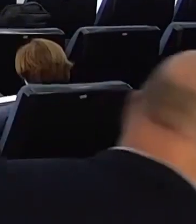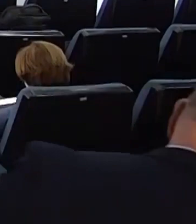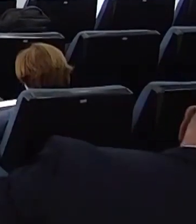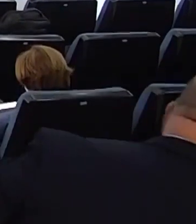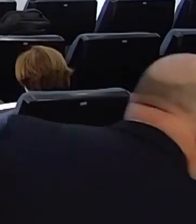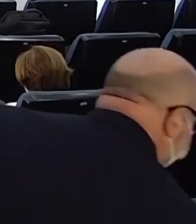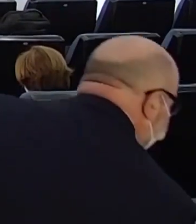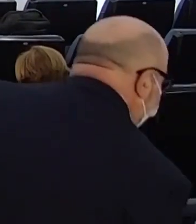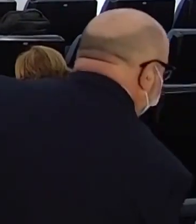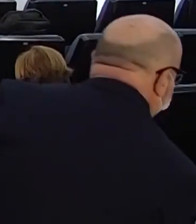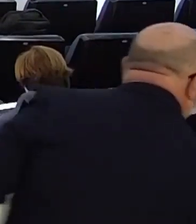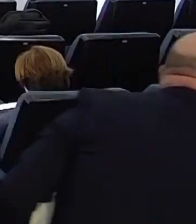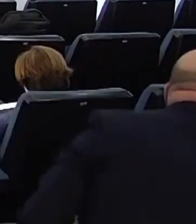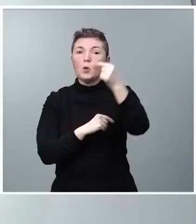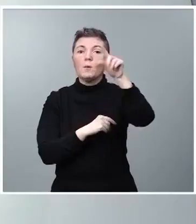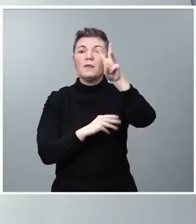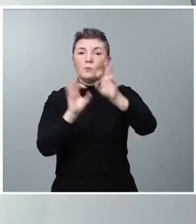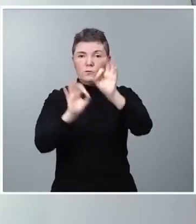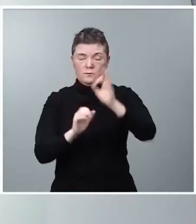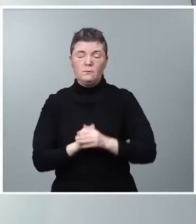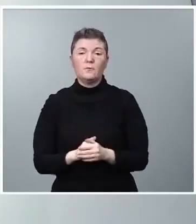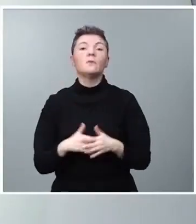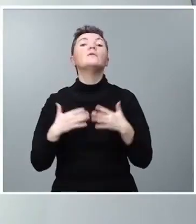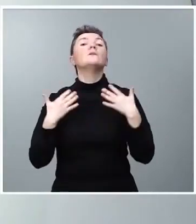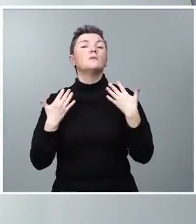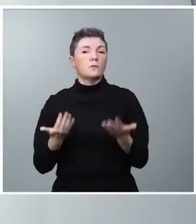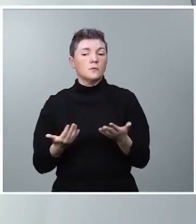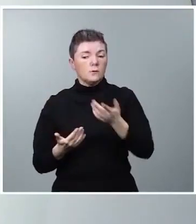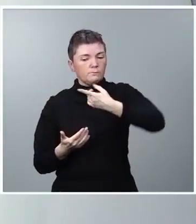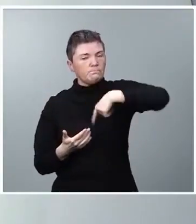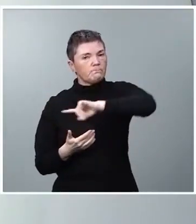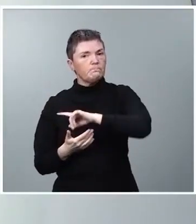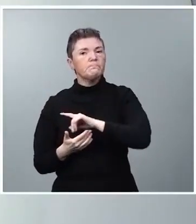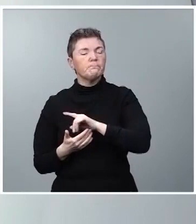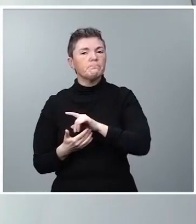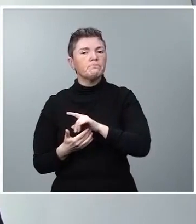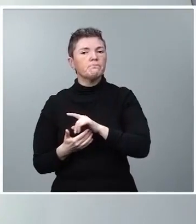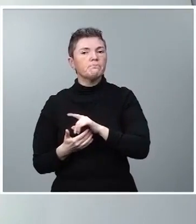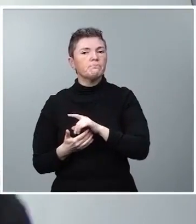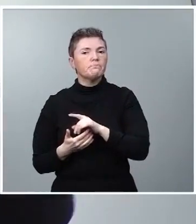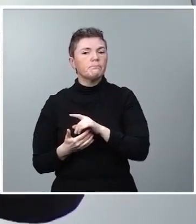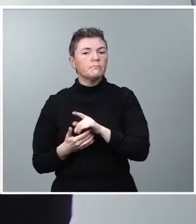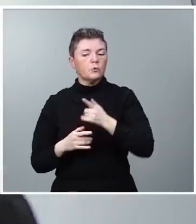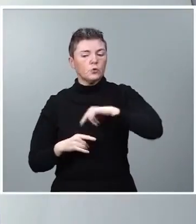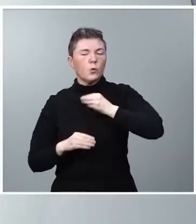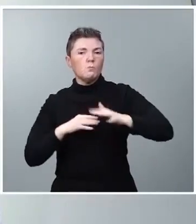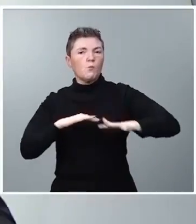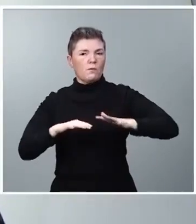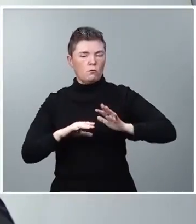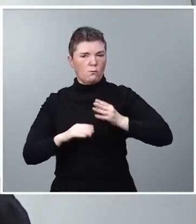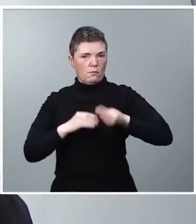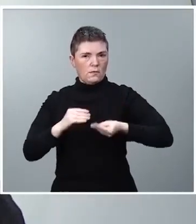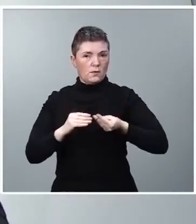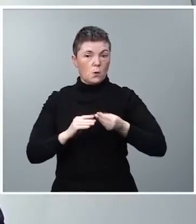mínimas y no contributivas un 3%. Estamos moviéndonos de un marco en el ámbito